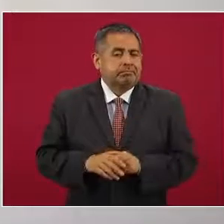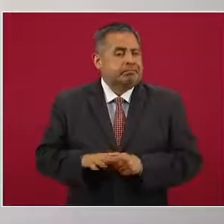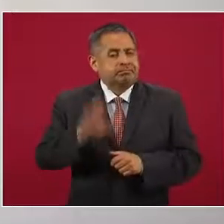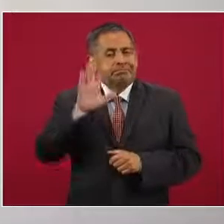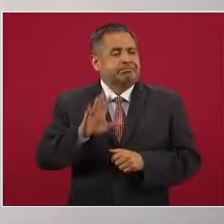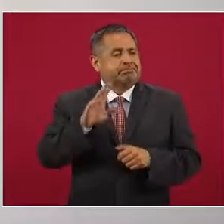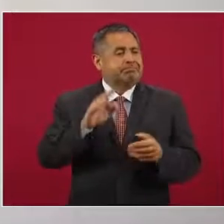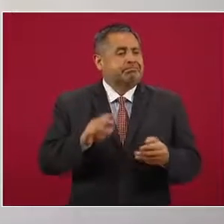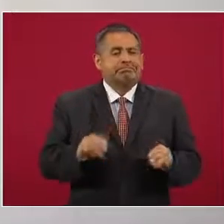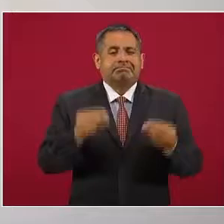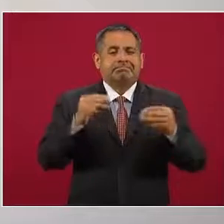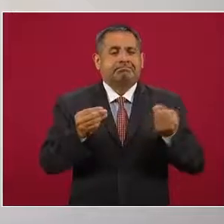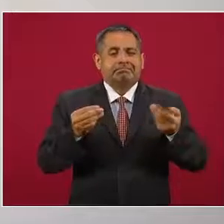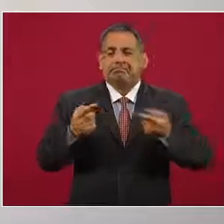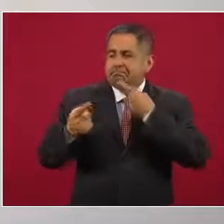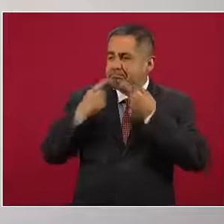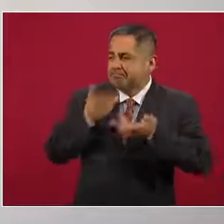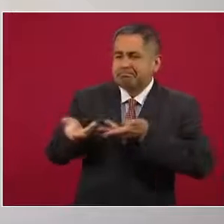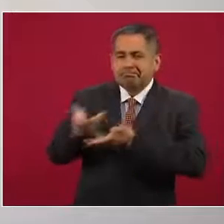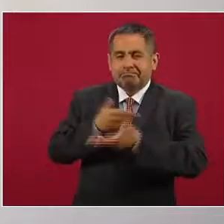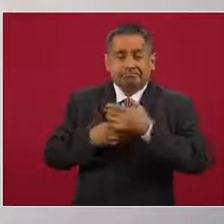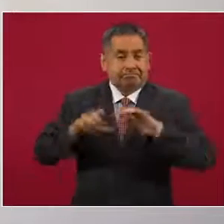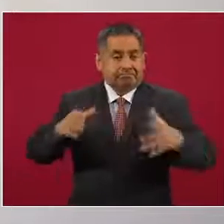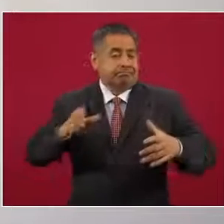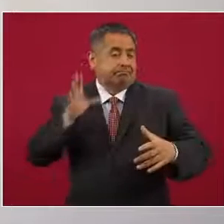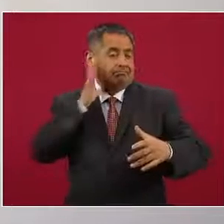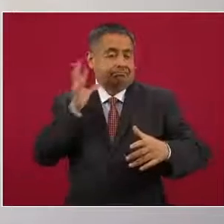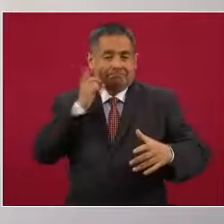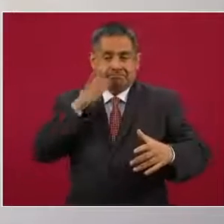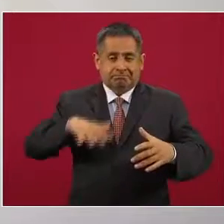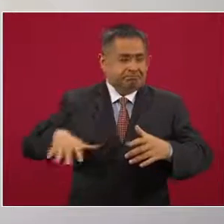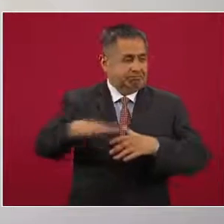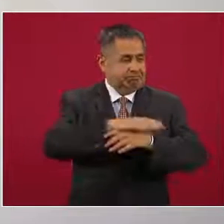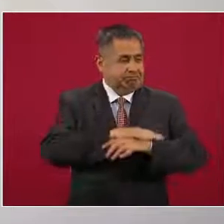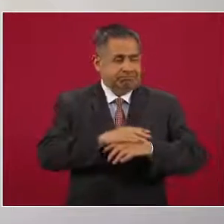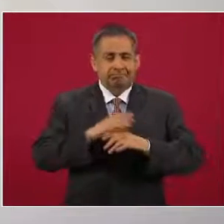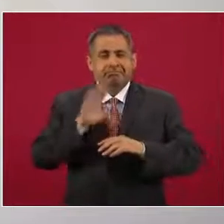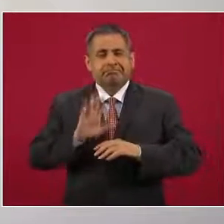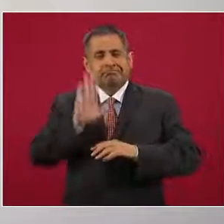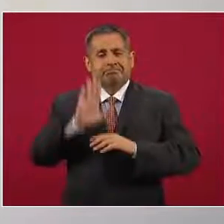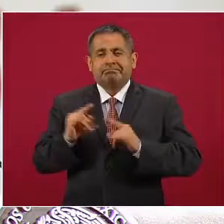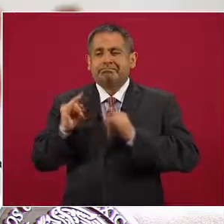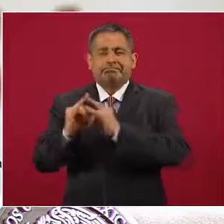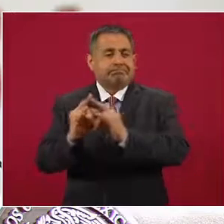mercados. Se convertía la Cámara de Diputados en un tianguis